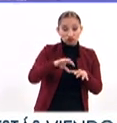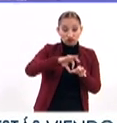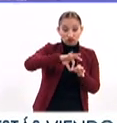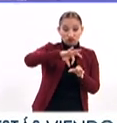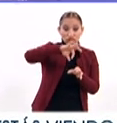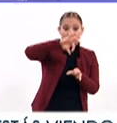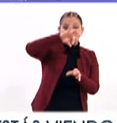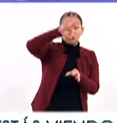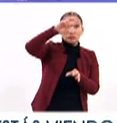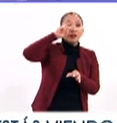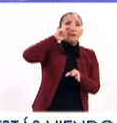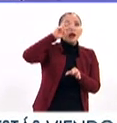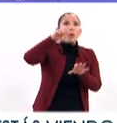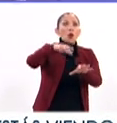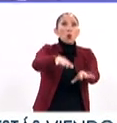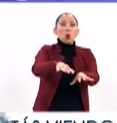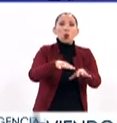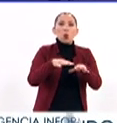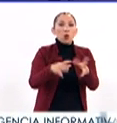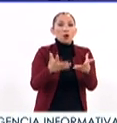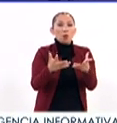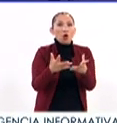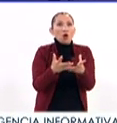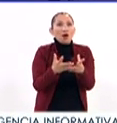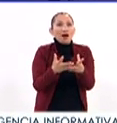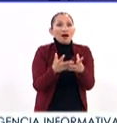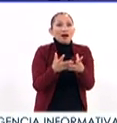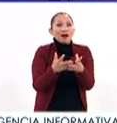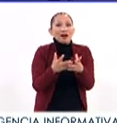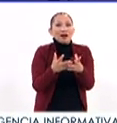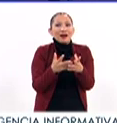astabandera, porque le da esa impresión